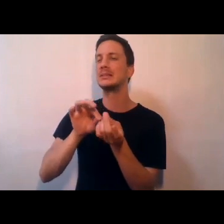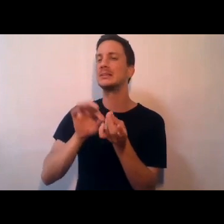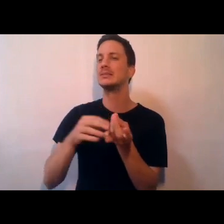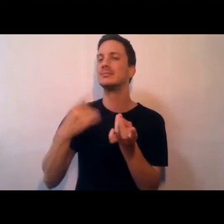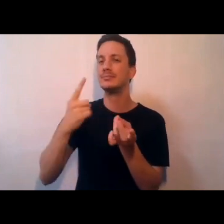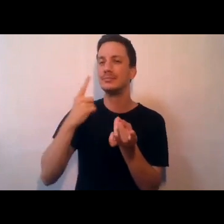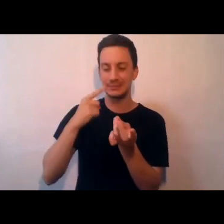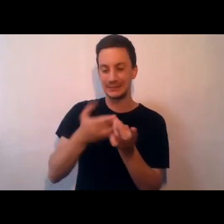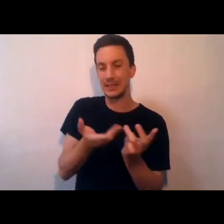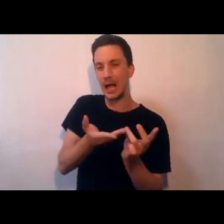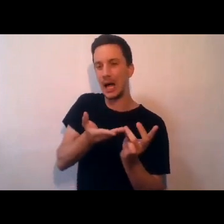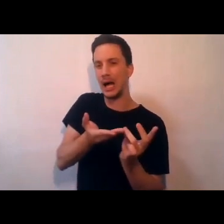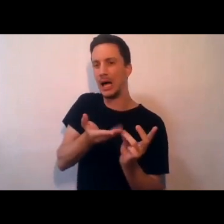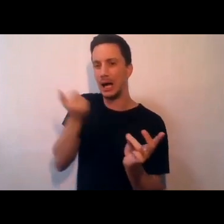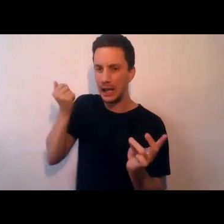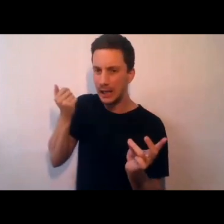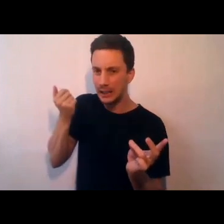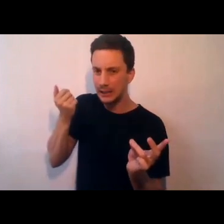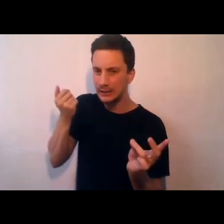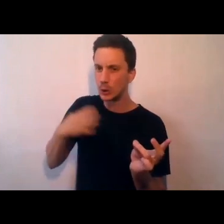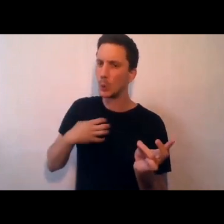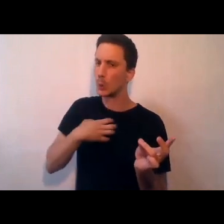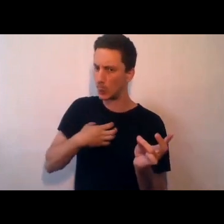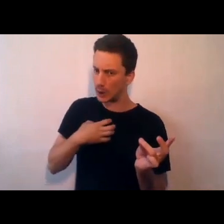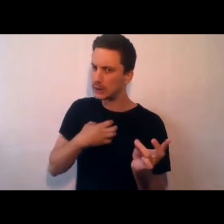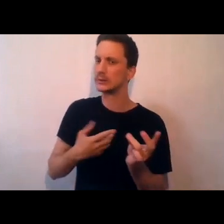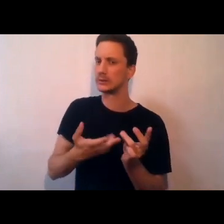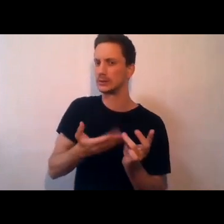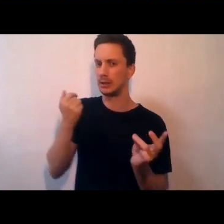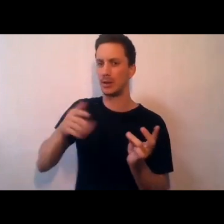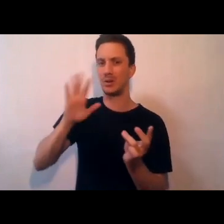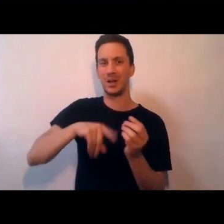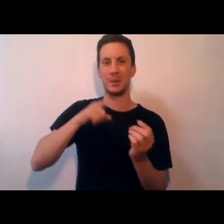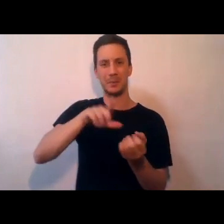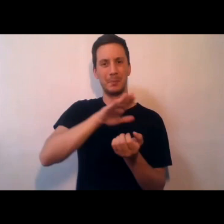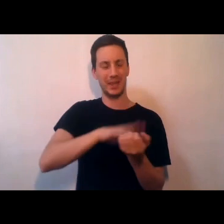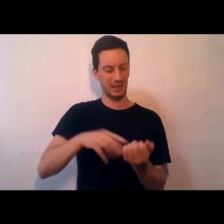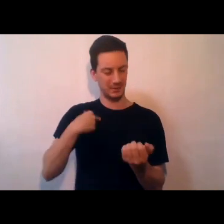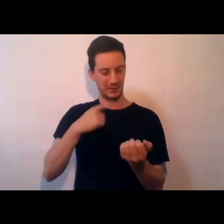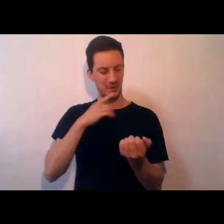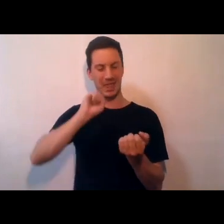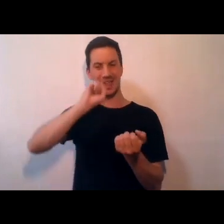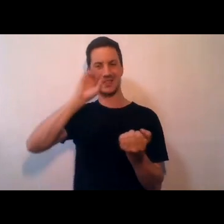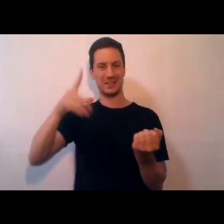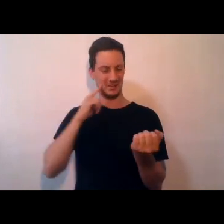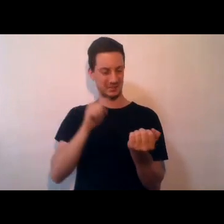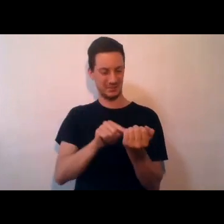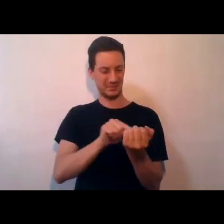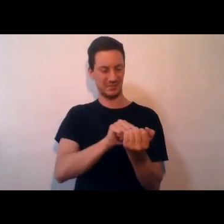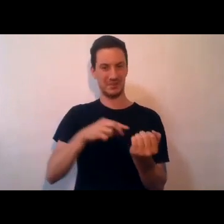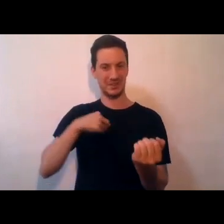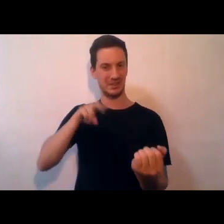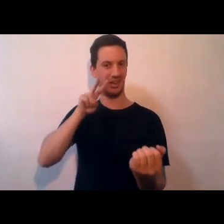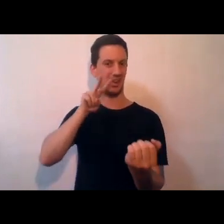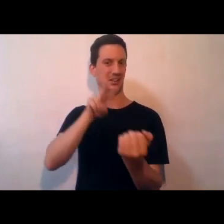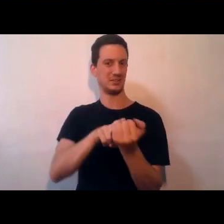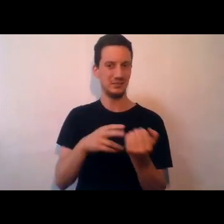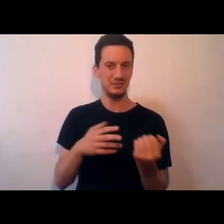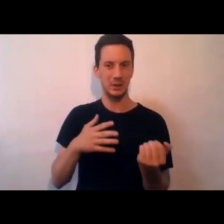de quitar y que la verdad pues suponen un problema estético para el niño o un adolescente con estas verrugas periungueales,